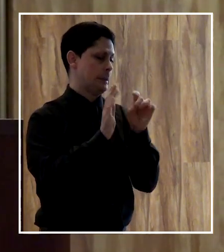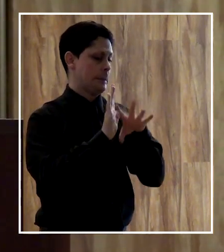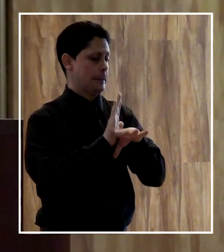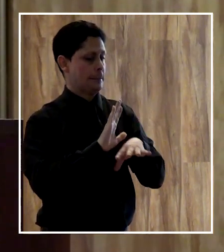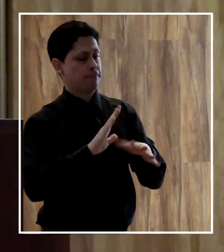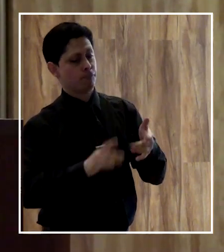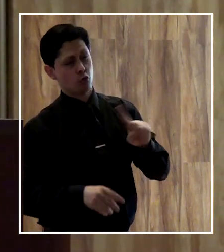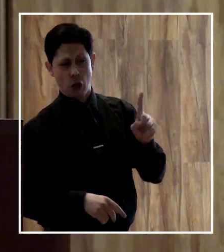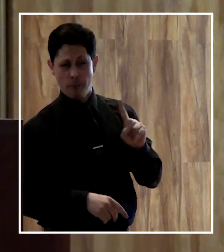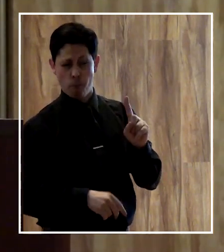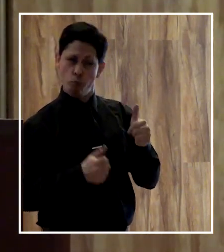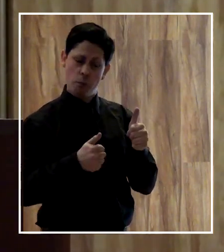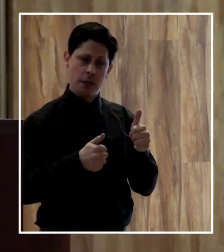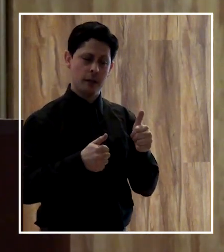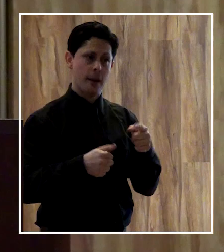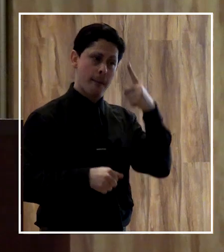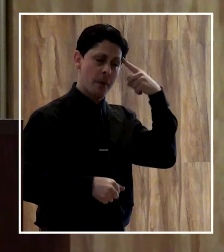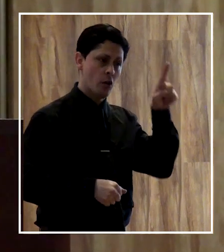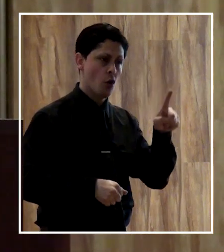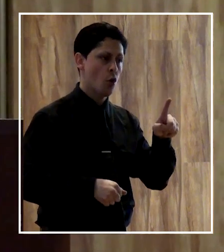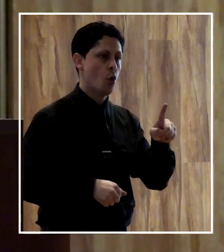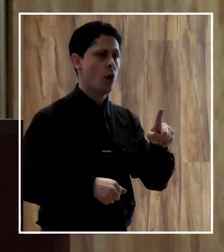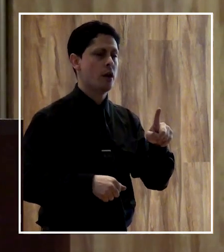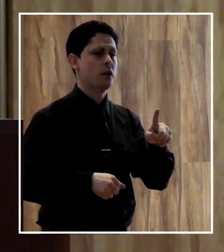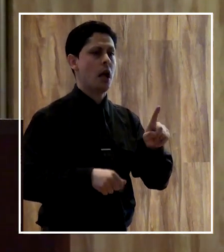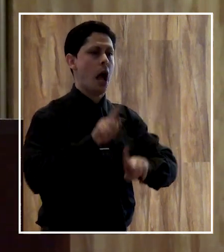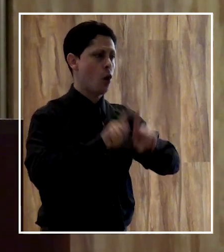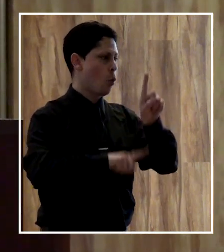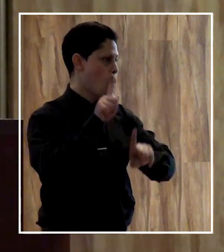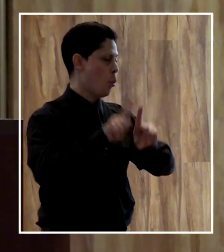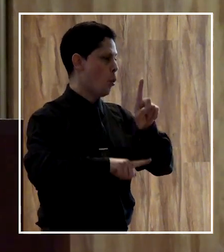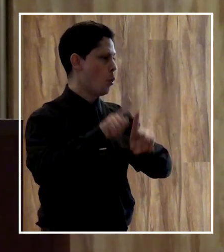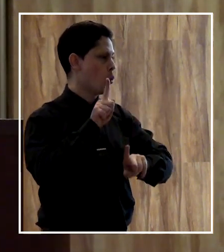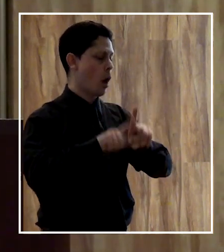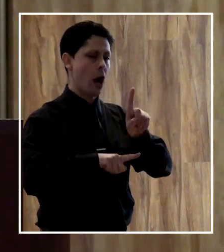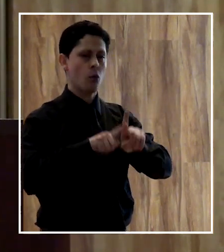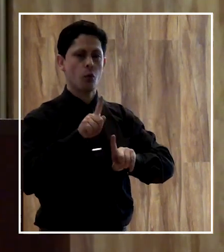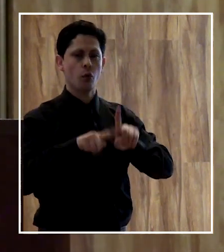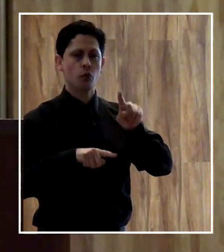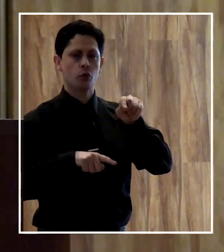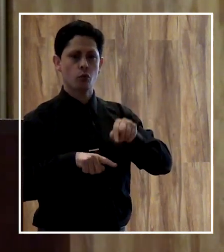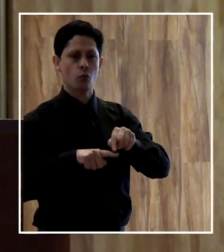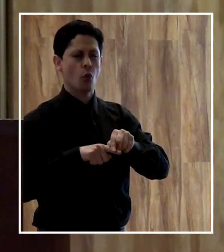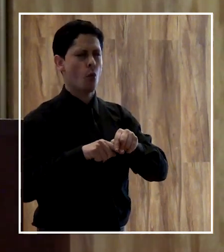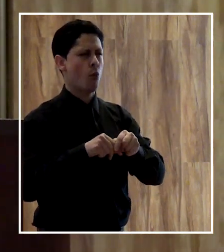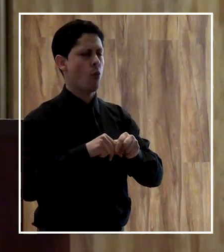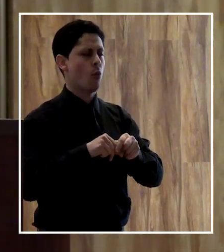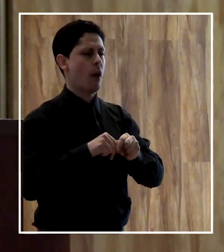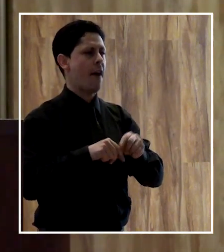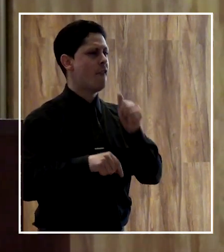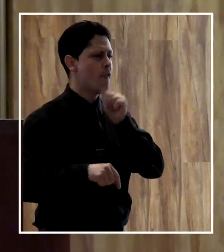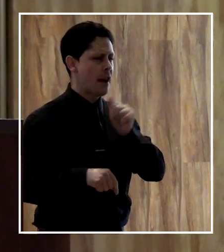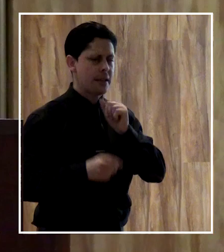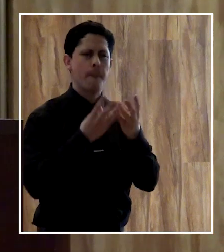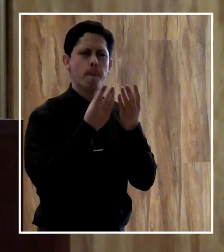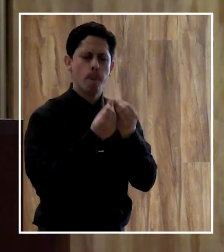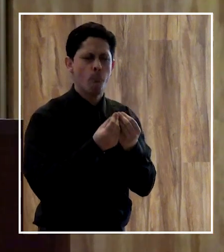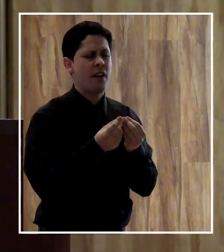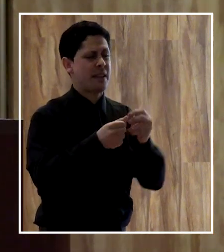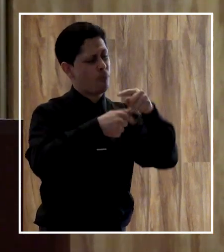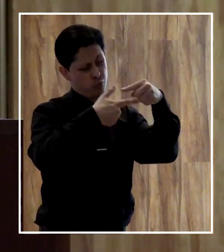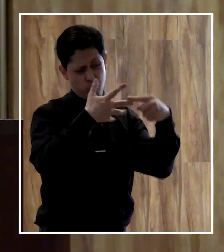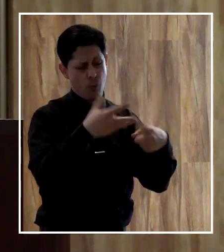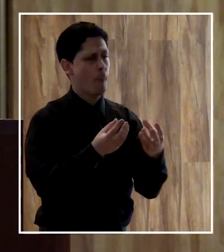gloriosas y estamos, por lo menos algunos, todavía convencidos de que hay mucho que cambiar en